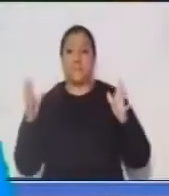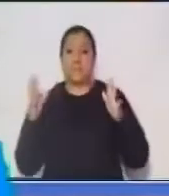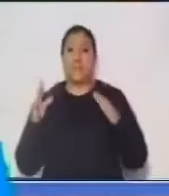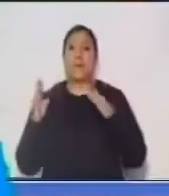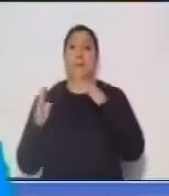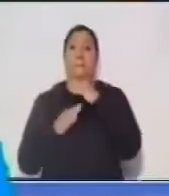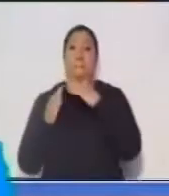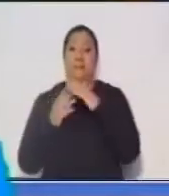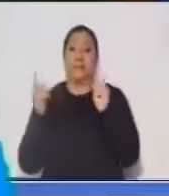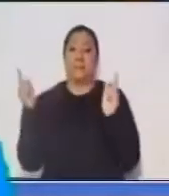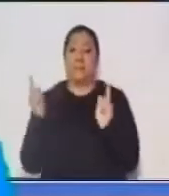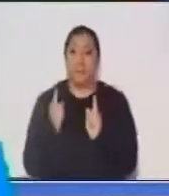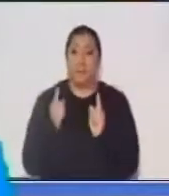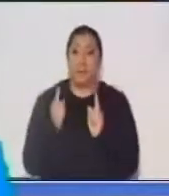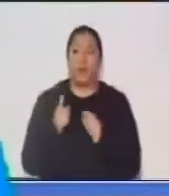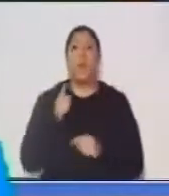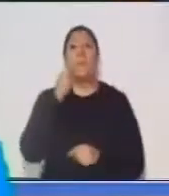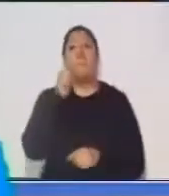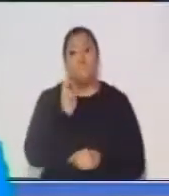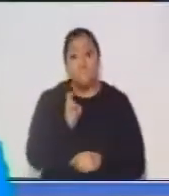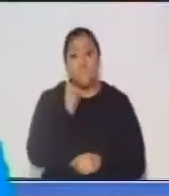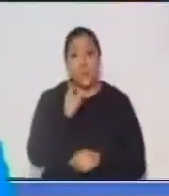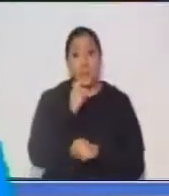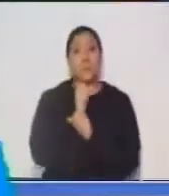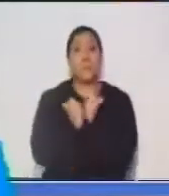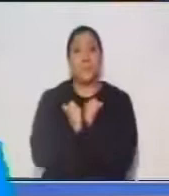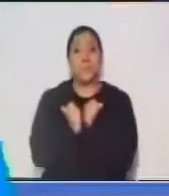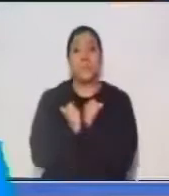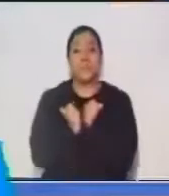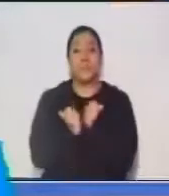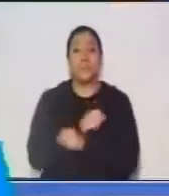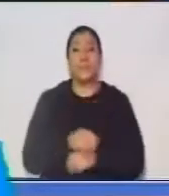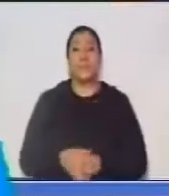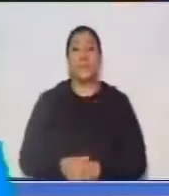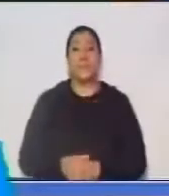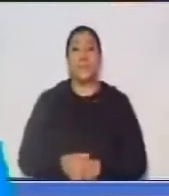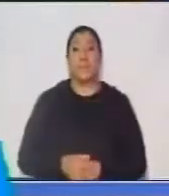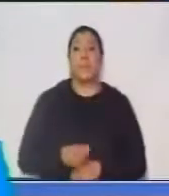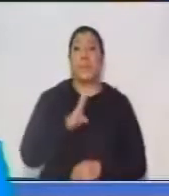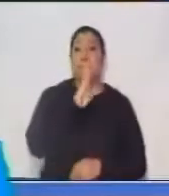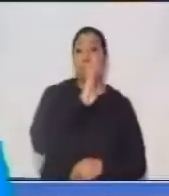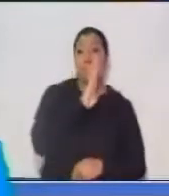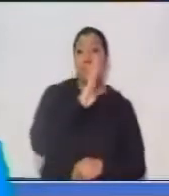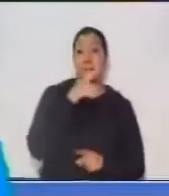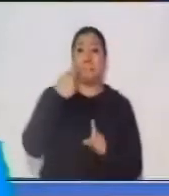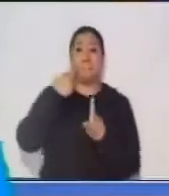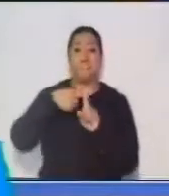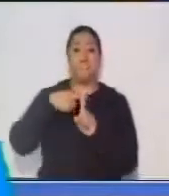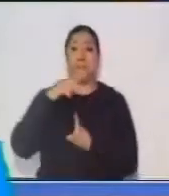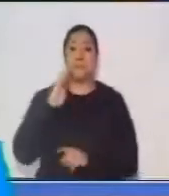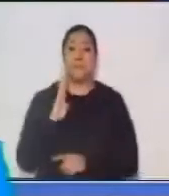menor. Por eso multiplico B más B